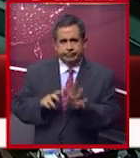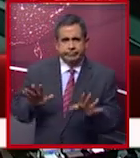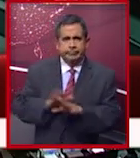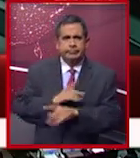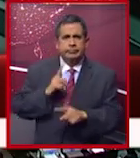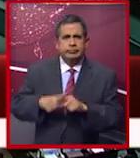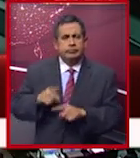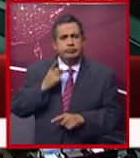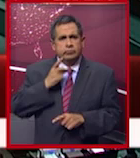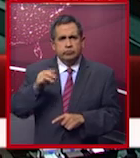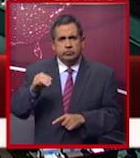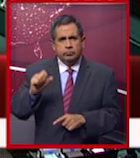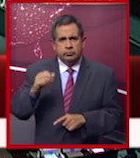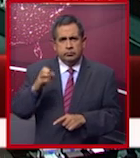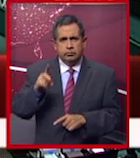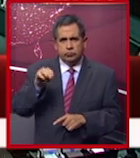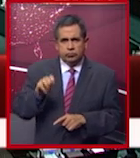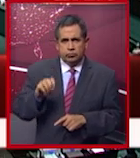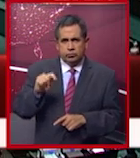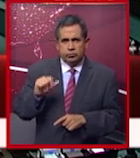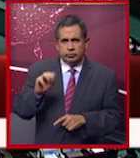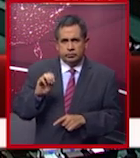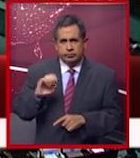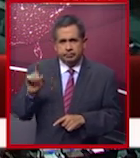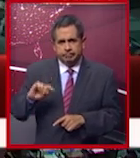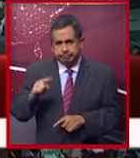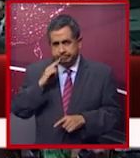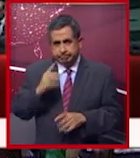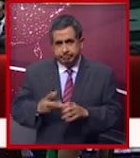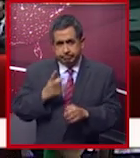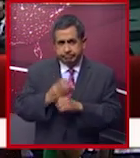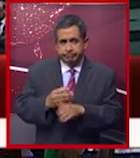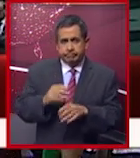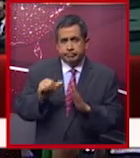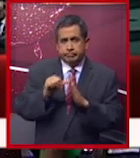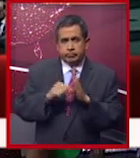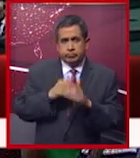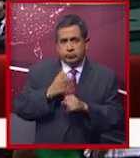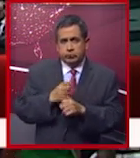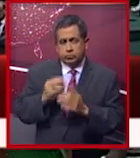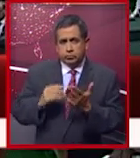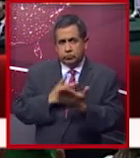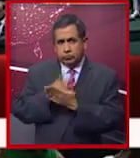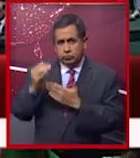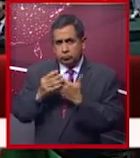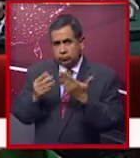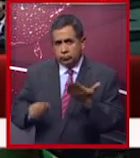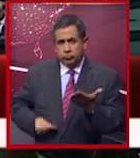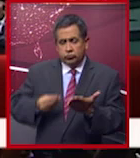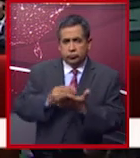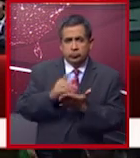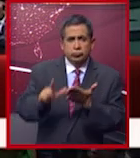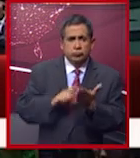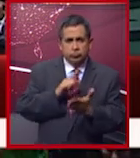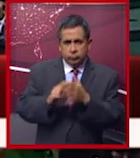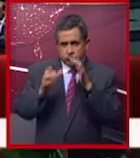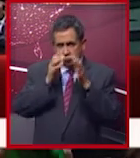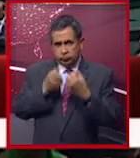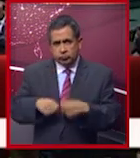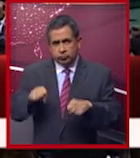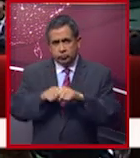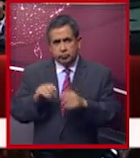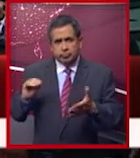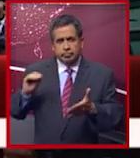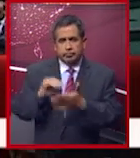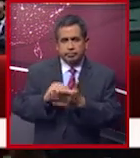hecha por el diputado Macedonio Tamés Guajardo. Esto a fin de adicionar al artículo 5 del proyecto de decreto de la Ley General de Comunicación